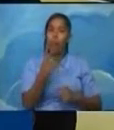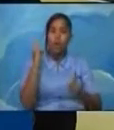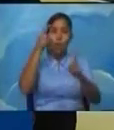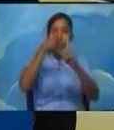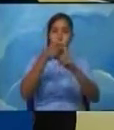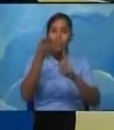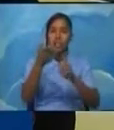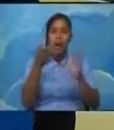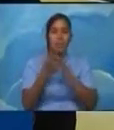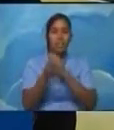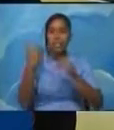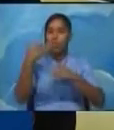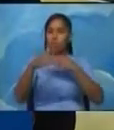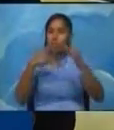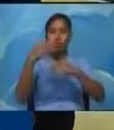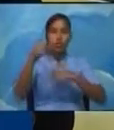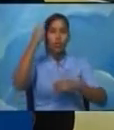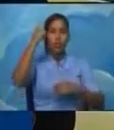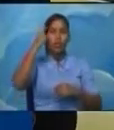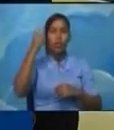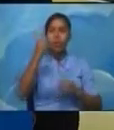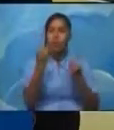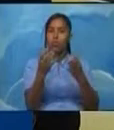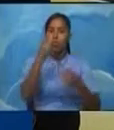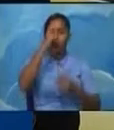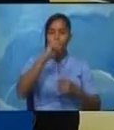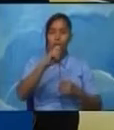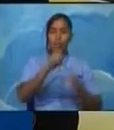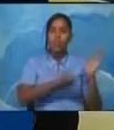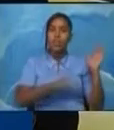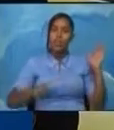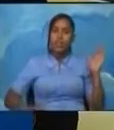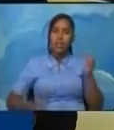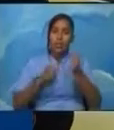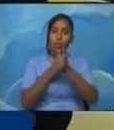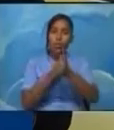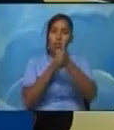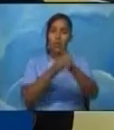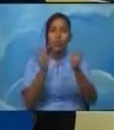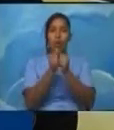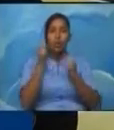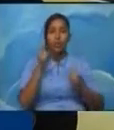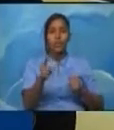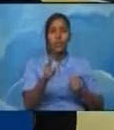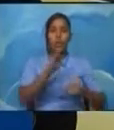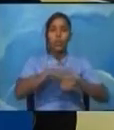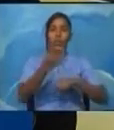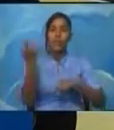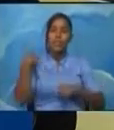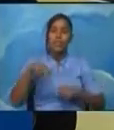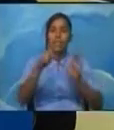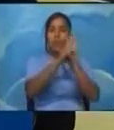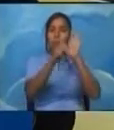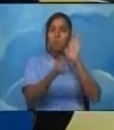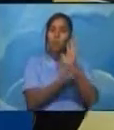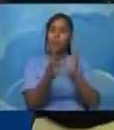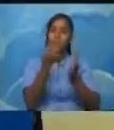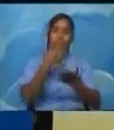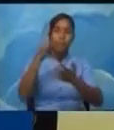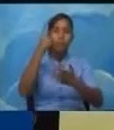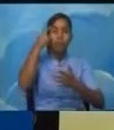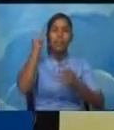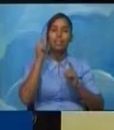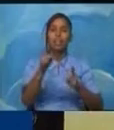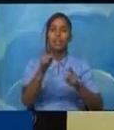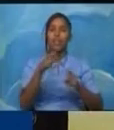Ha pasado muchos días, han pasado muchos años y el Señor continúa con usted porque Él tiene planes excepcionales para